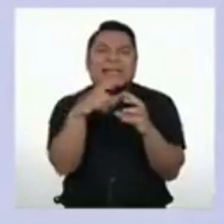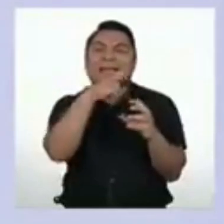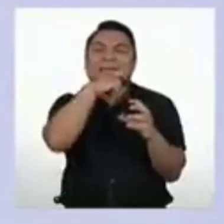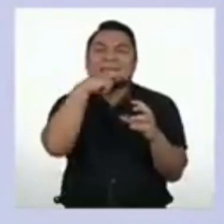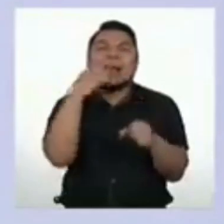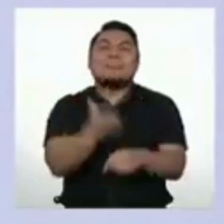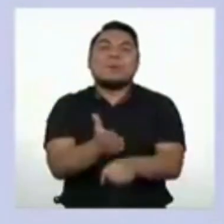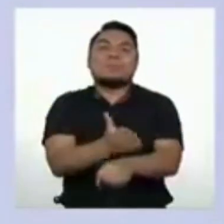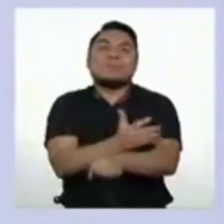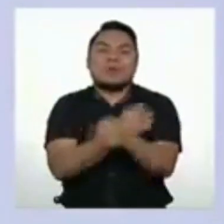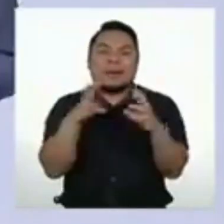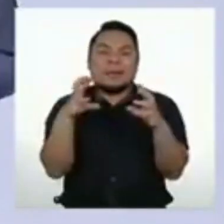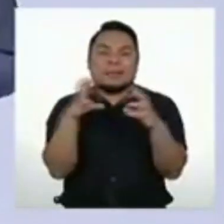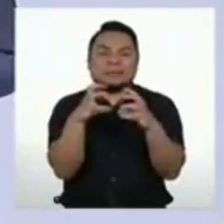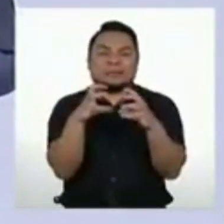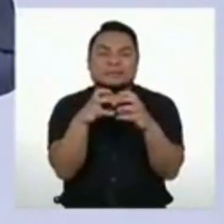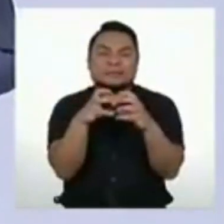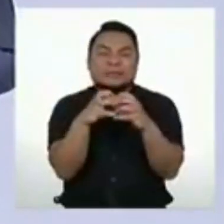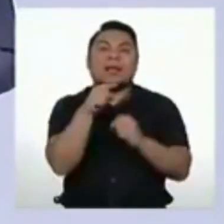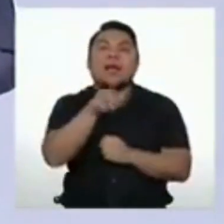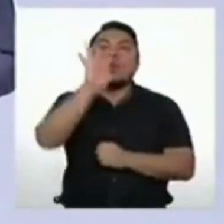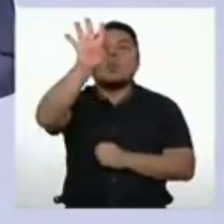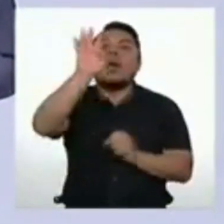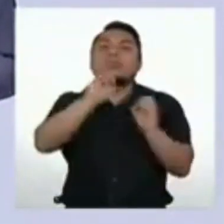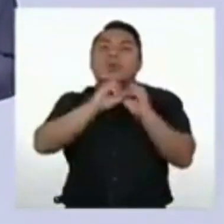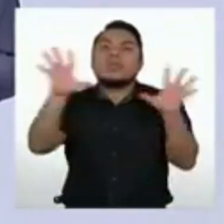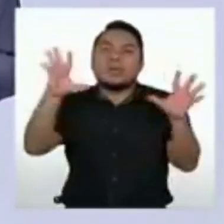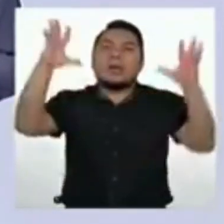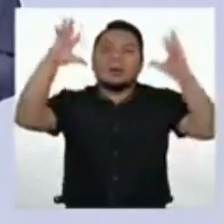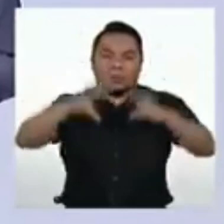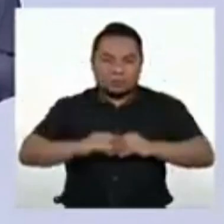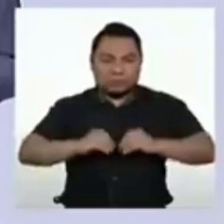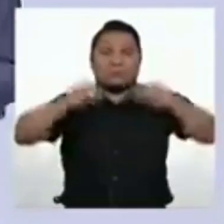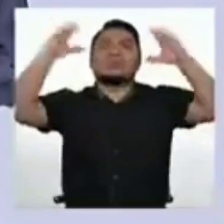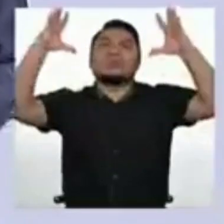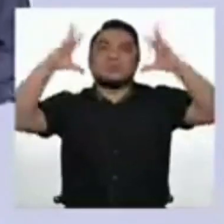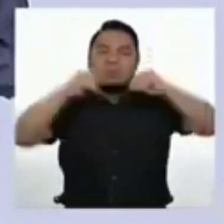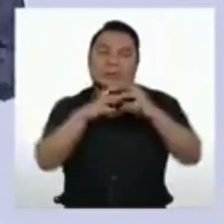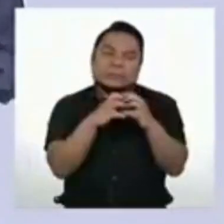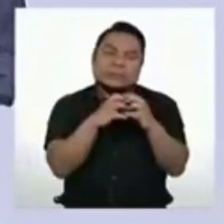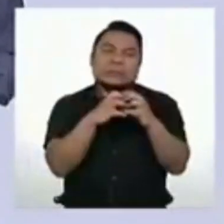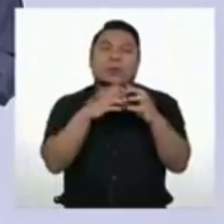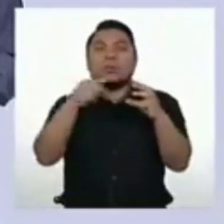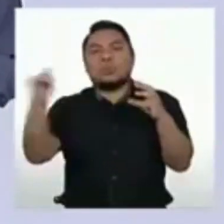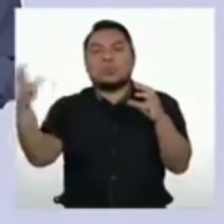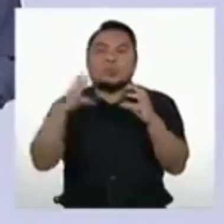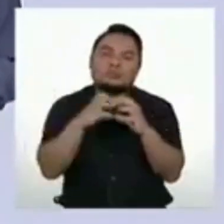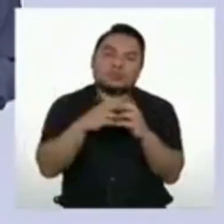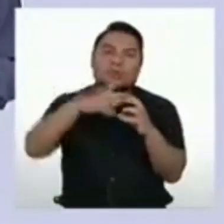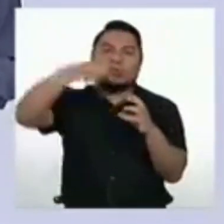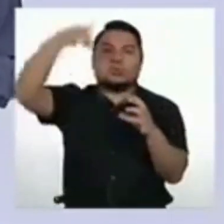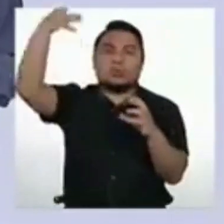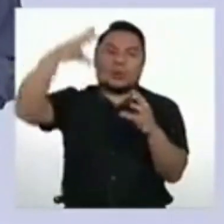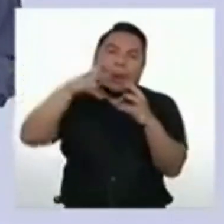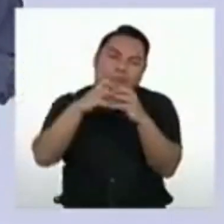agua, repitiéndose este procedimiento por 4 días consecutivos aproximadamente, y unido al pisado del chuño que realizan